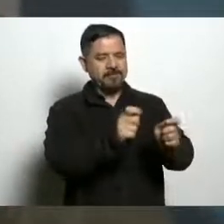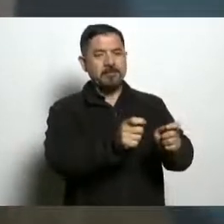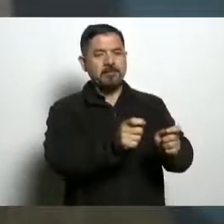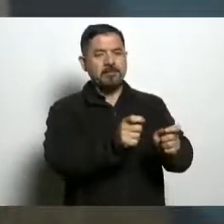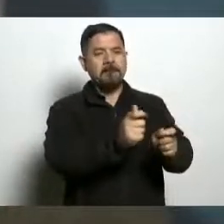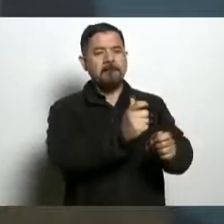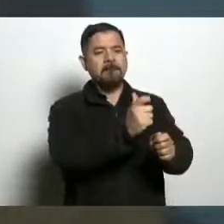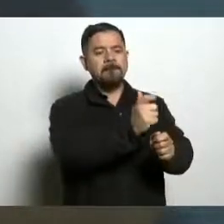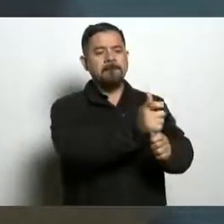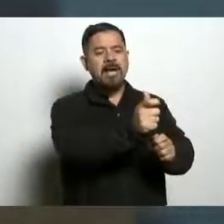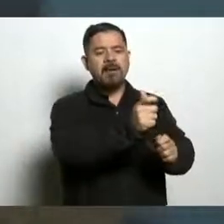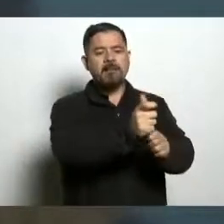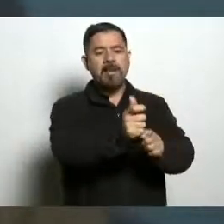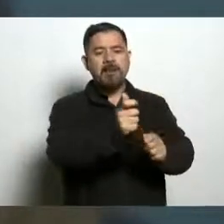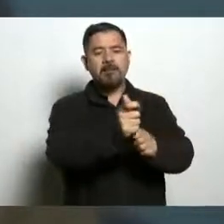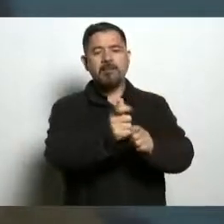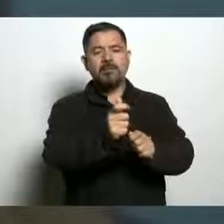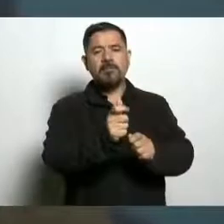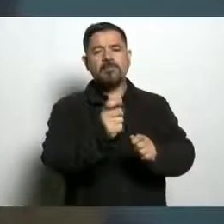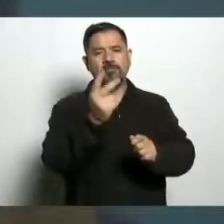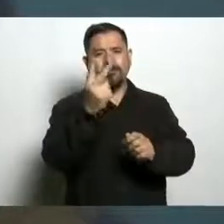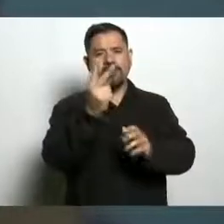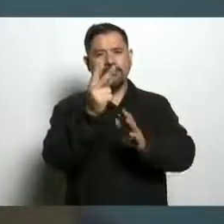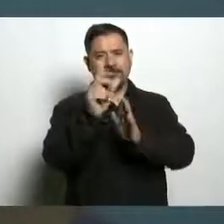pago del bimestre